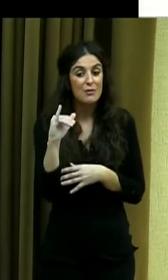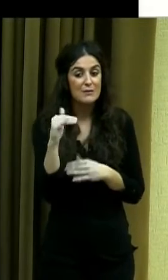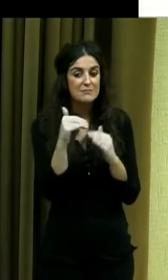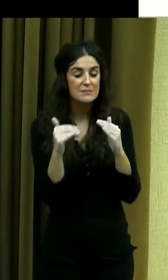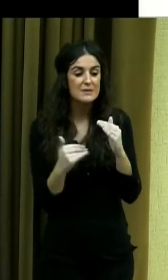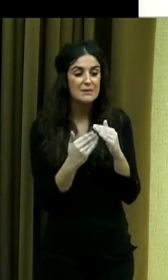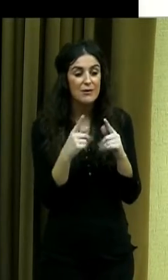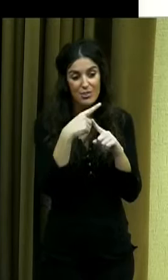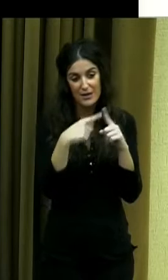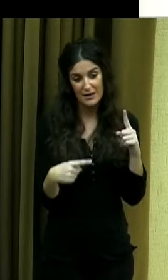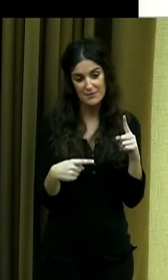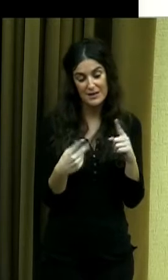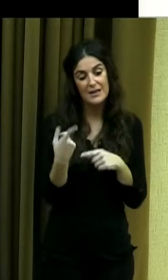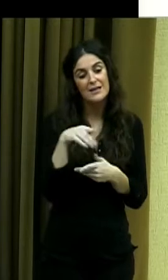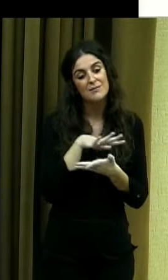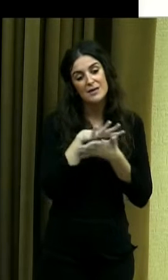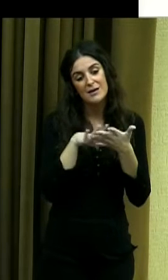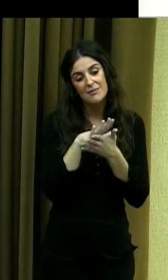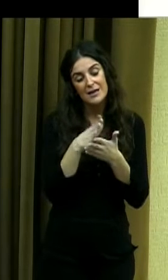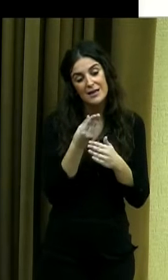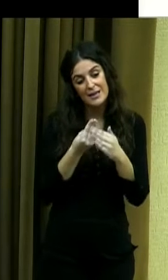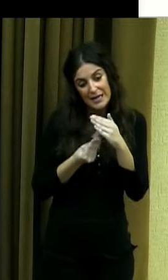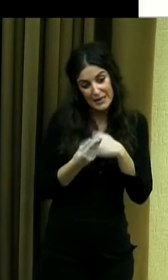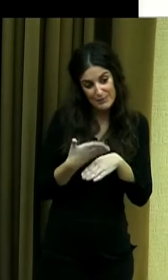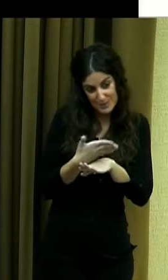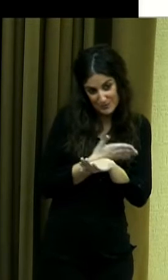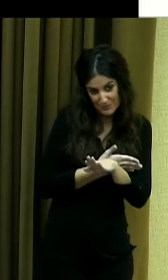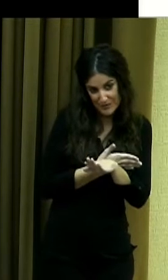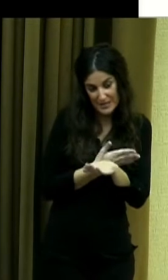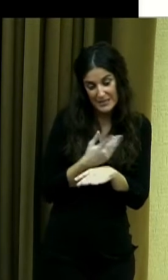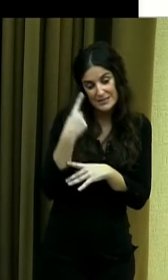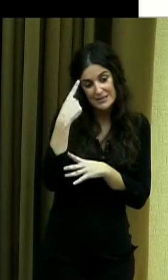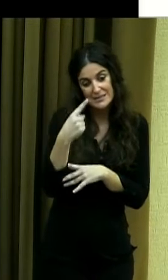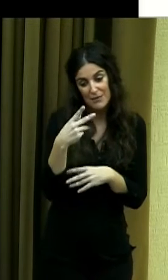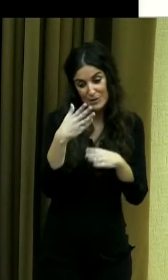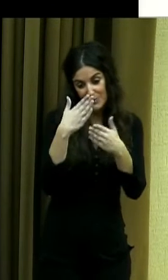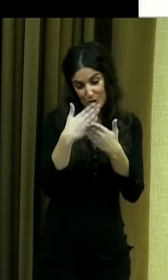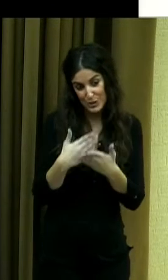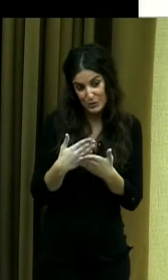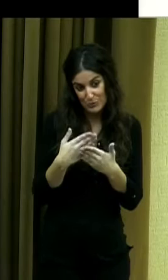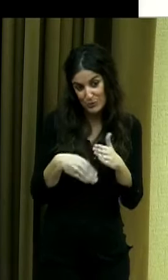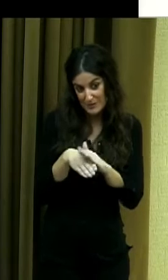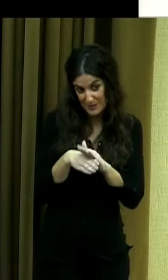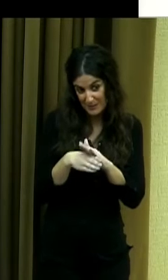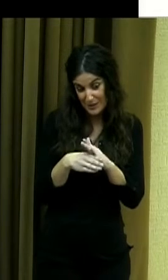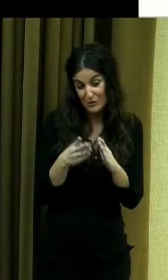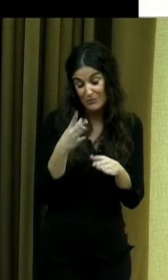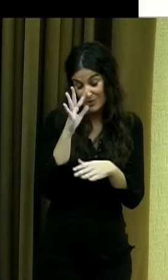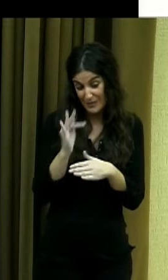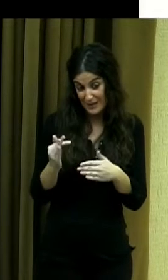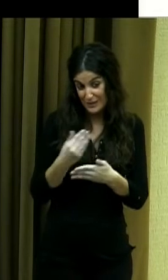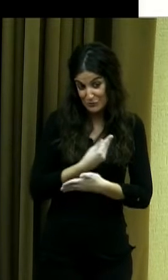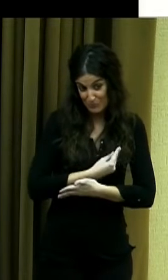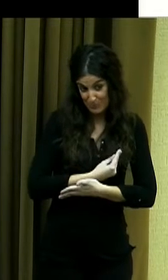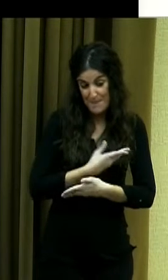media. También hablar de la prematuridad. Sabemos, mediante estudios de seguimiento de niños prematuros,